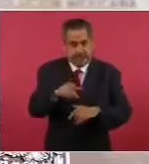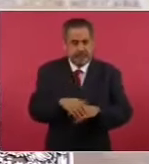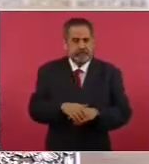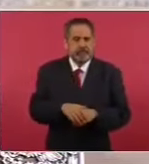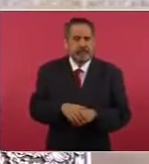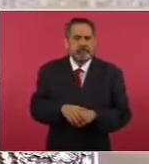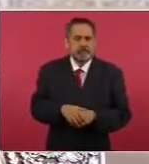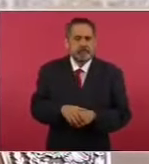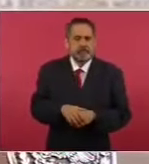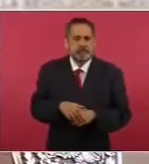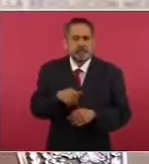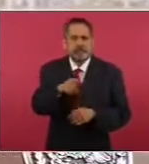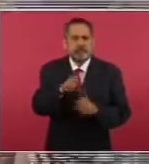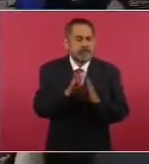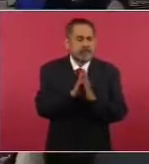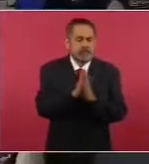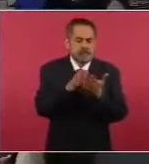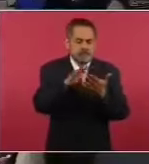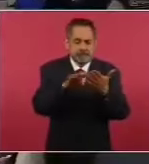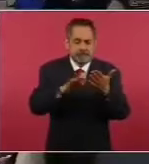Está el artículo en El Chamuco.